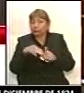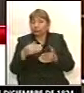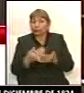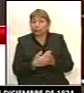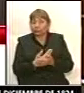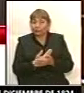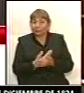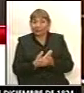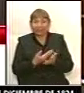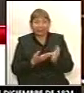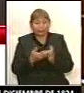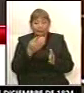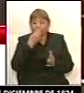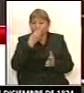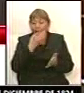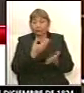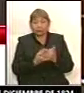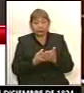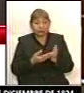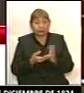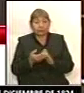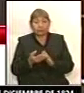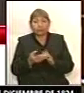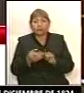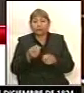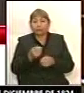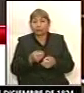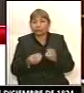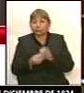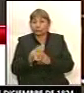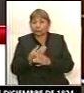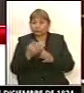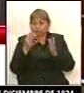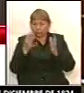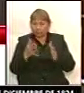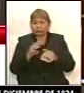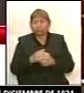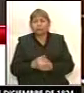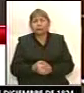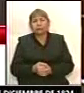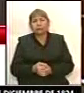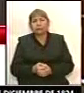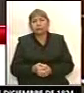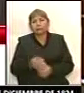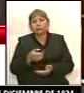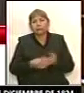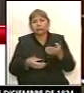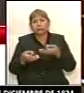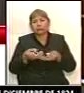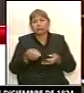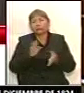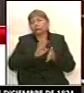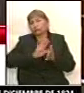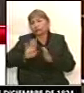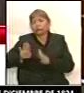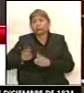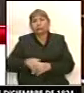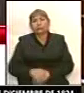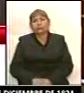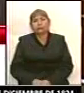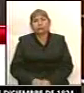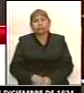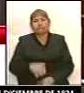etapa, y qué bien que sea así, en el Agrobanco dejemos las cobranzas a un lado. Tenemos